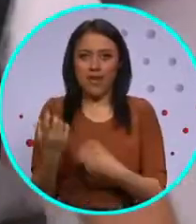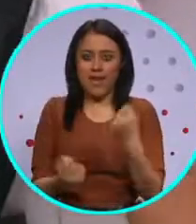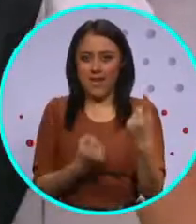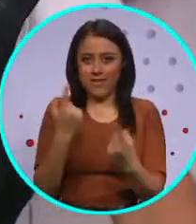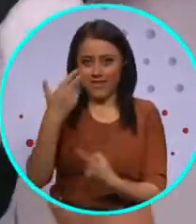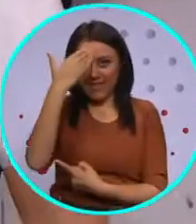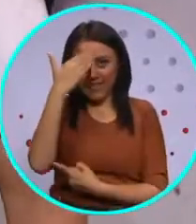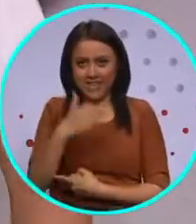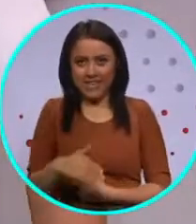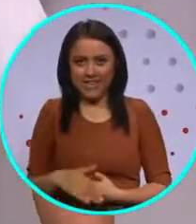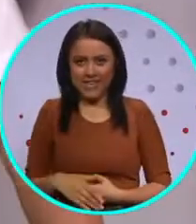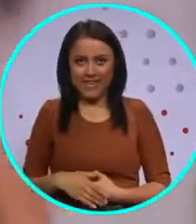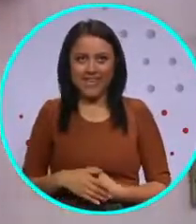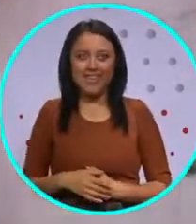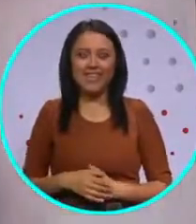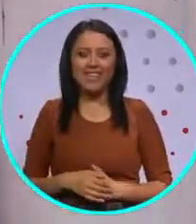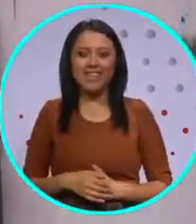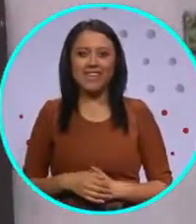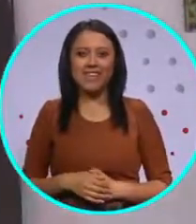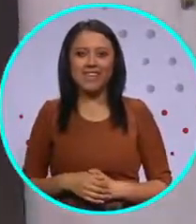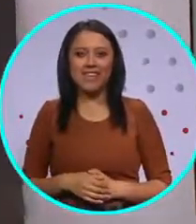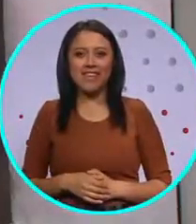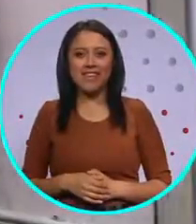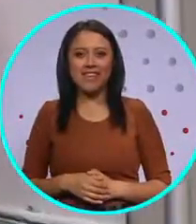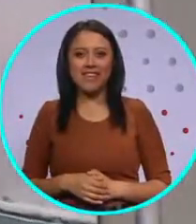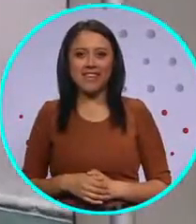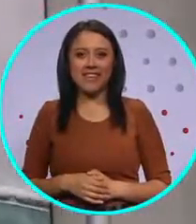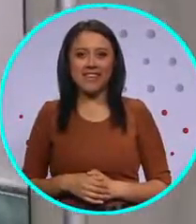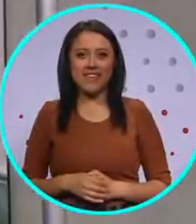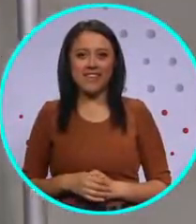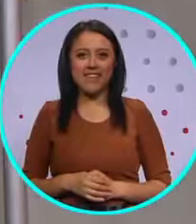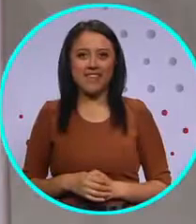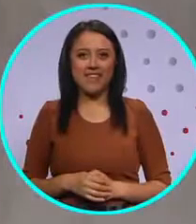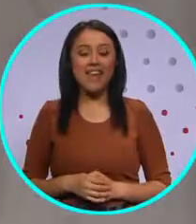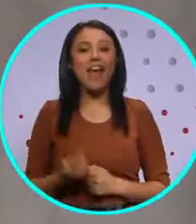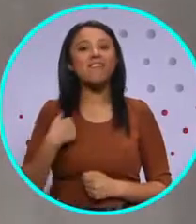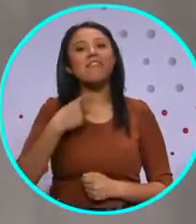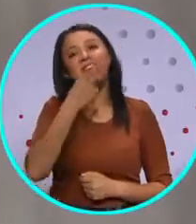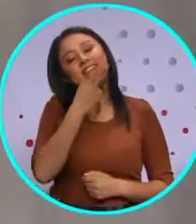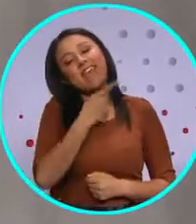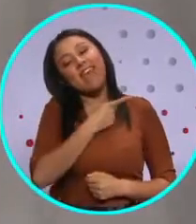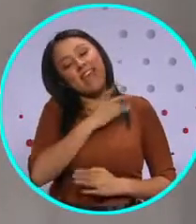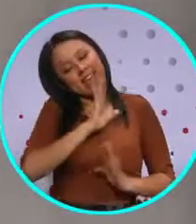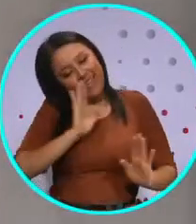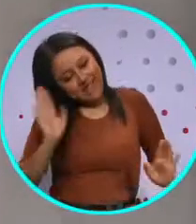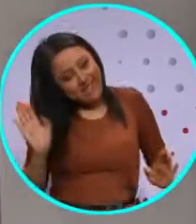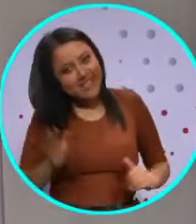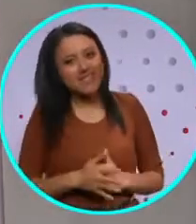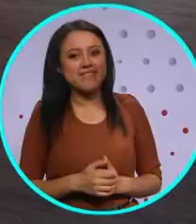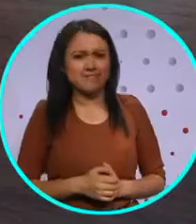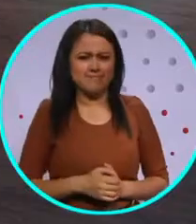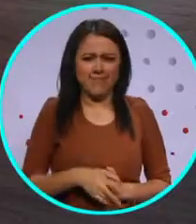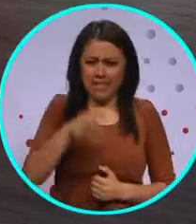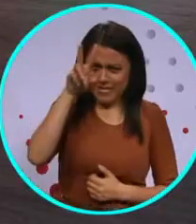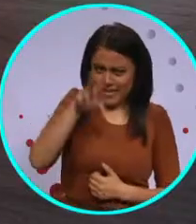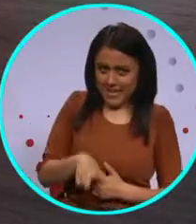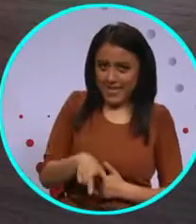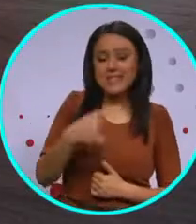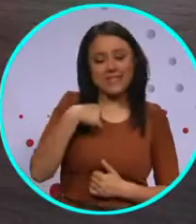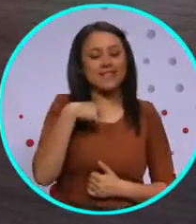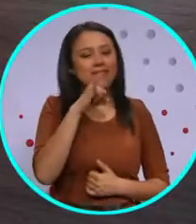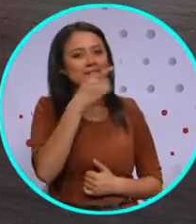y así es me han contado me han contado seguro que